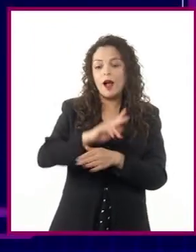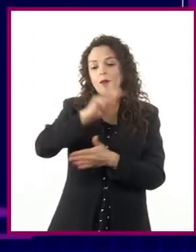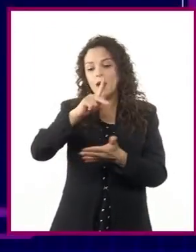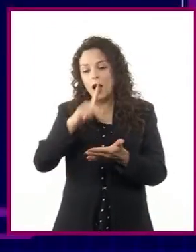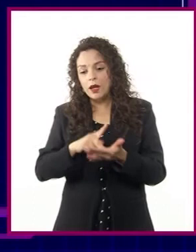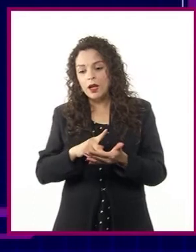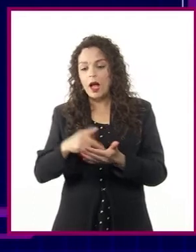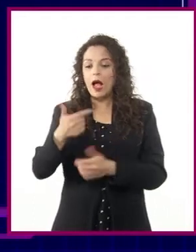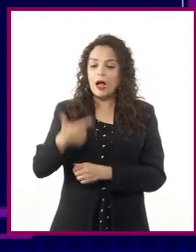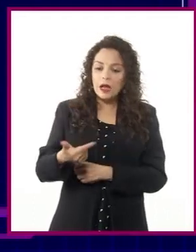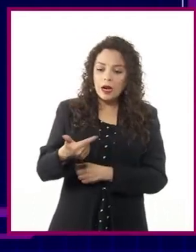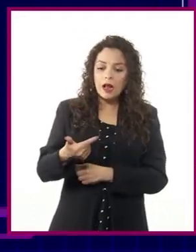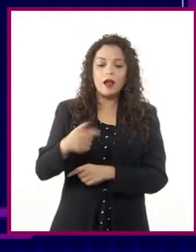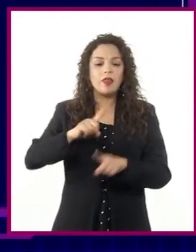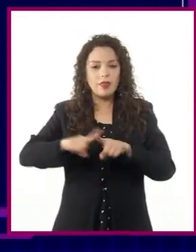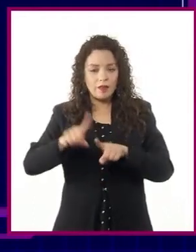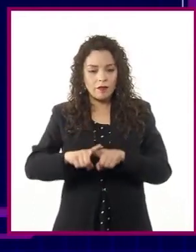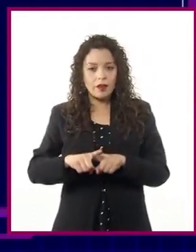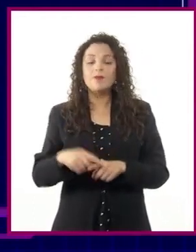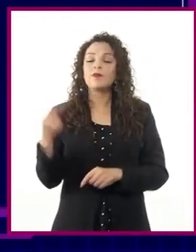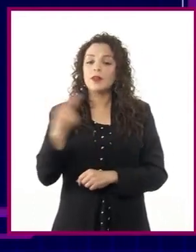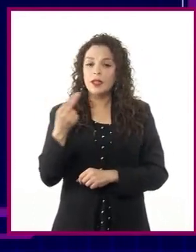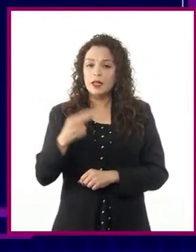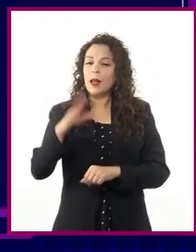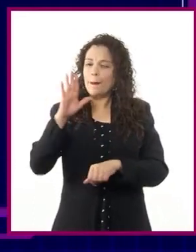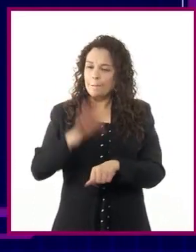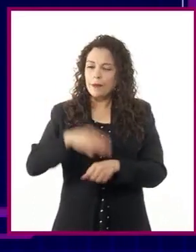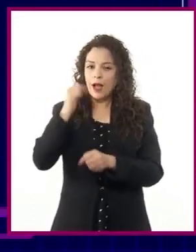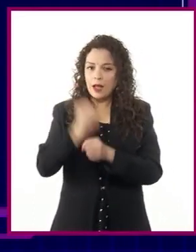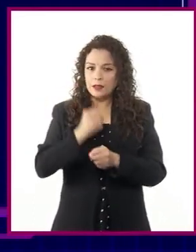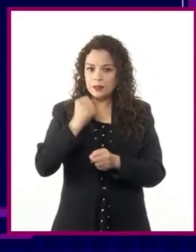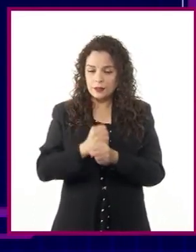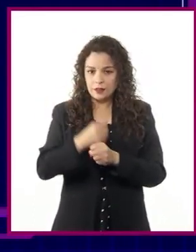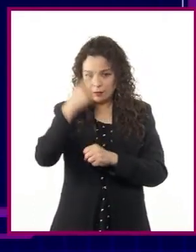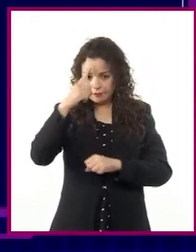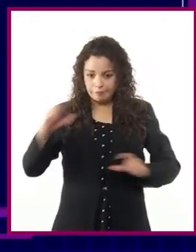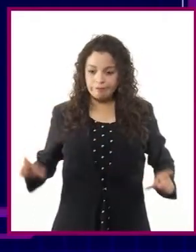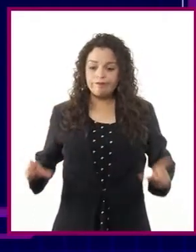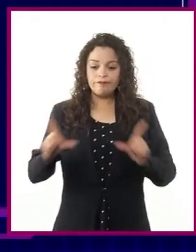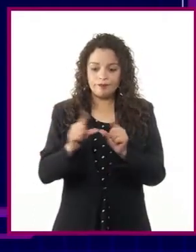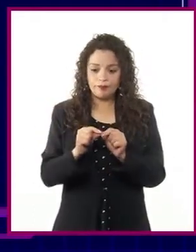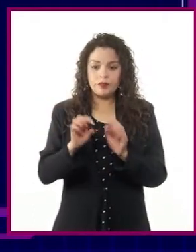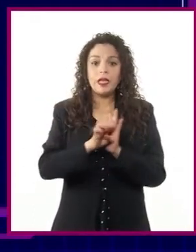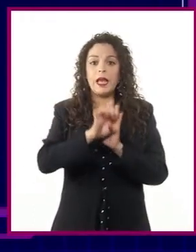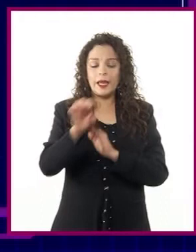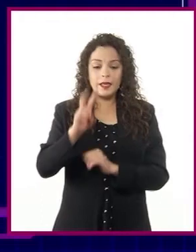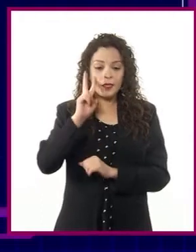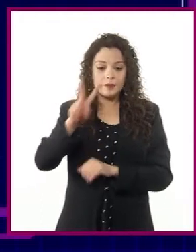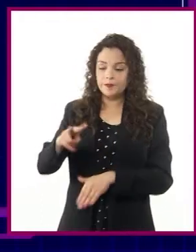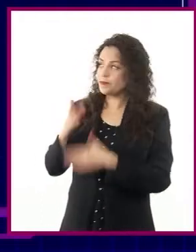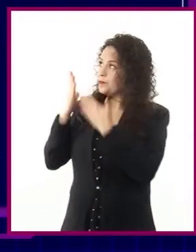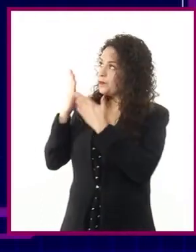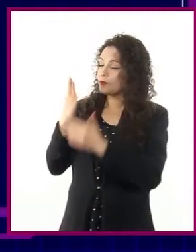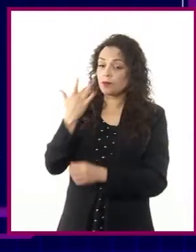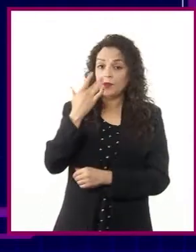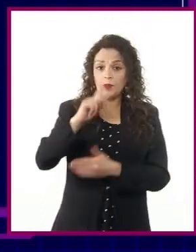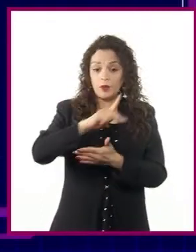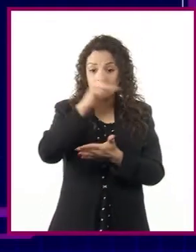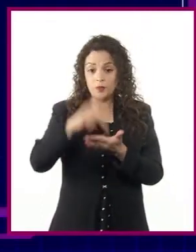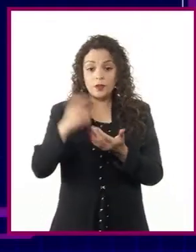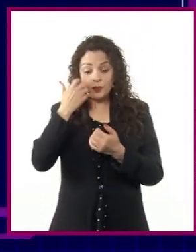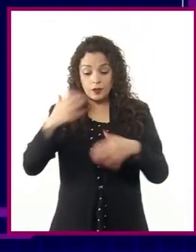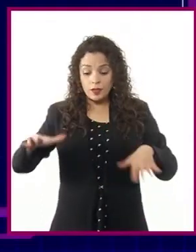a simplificar cada vez más el procedimiento. Si se quiere convertir 50 kilogramos a gramos, se observa